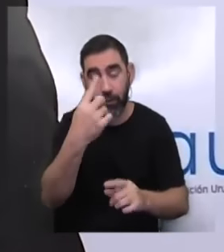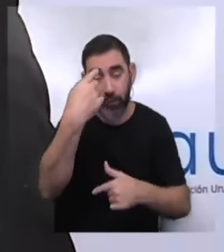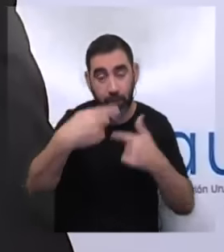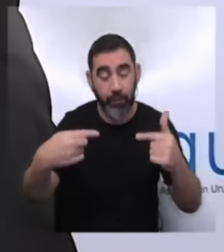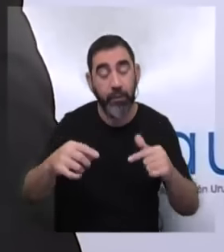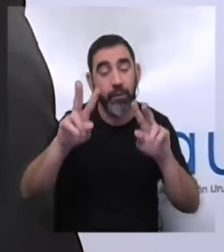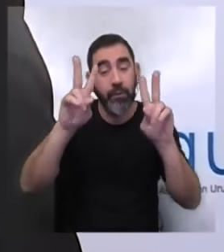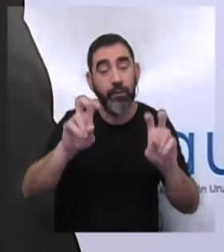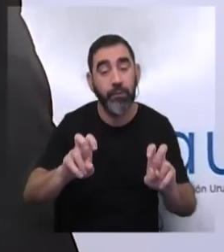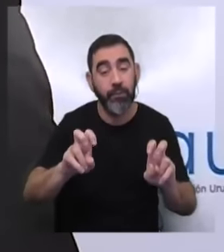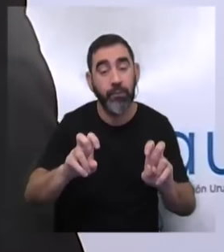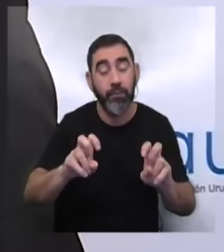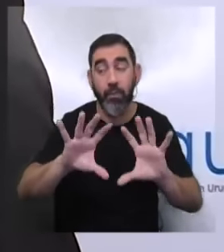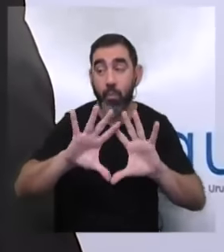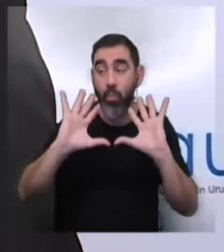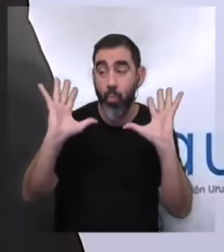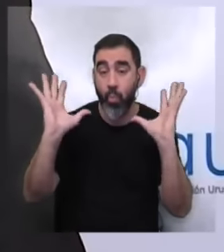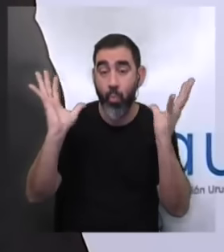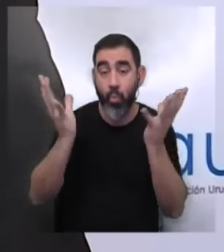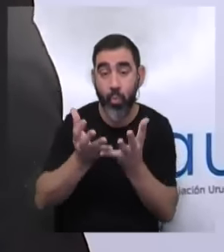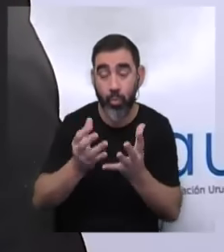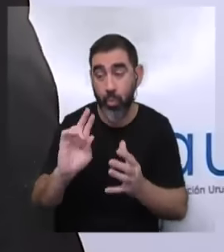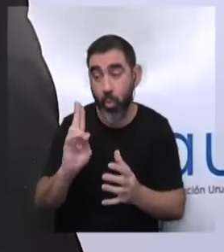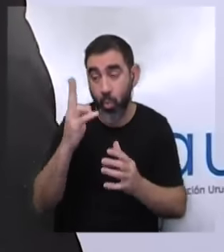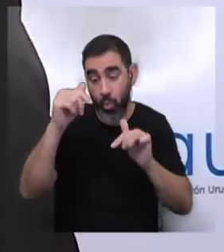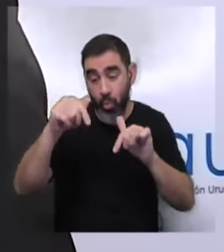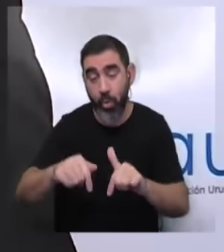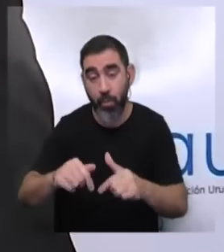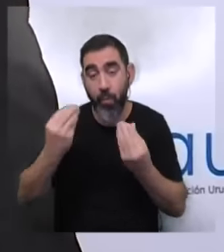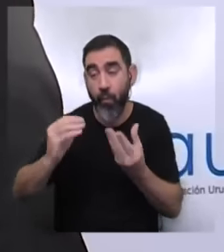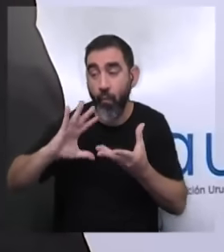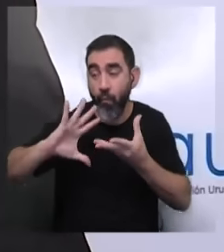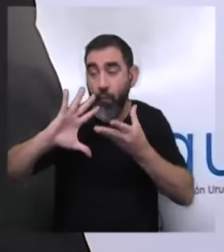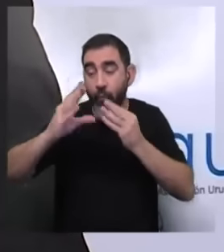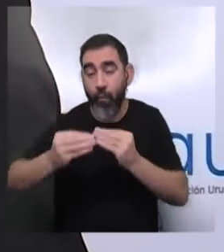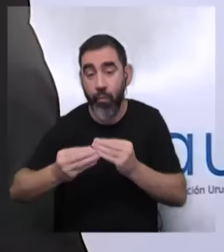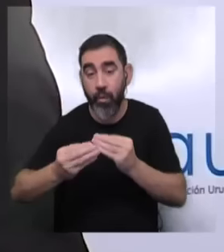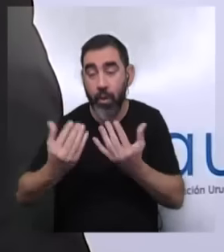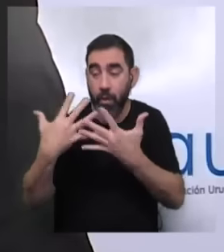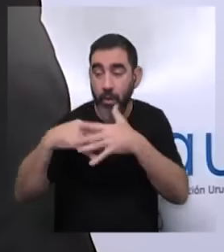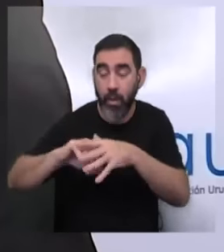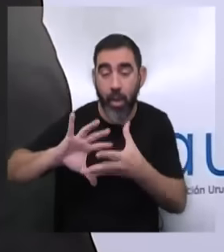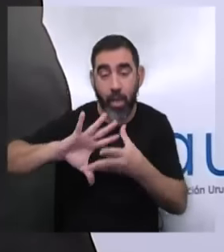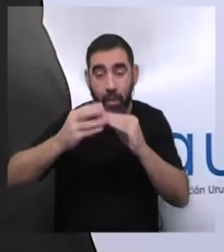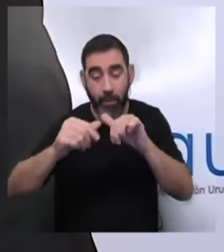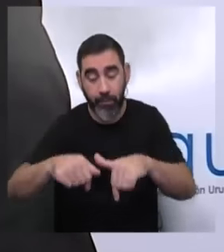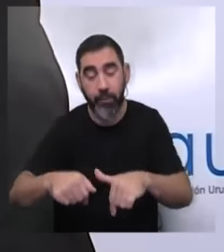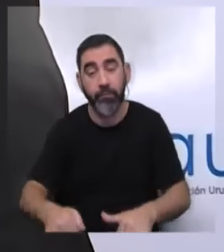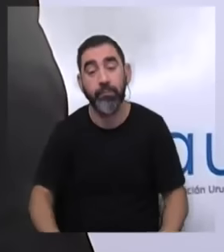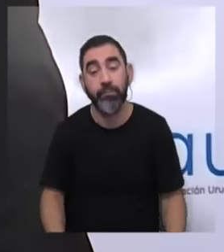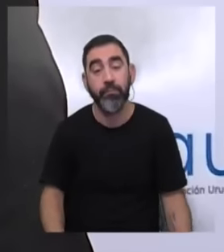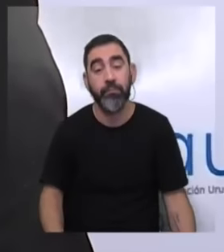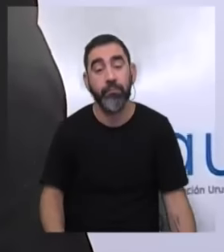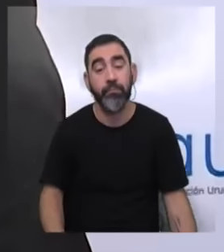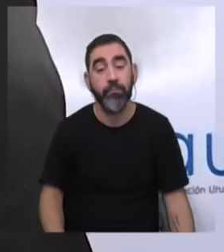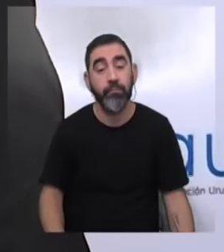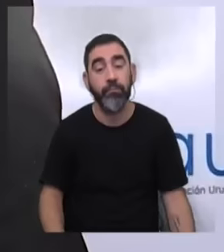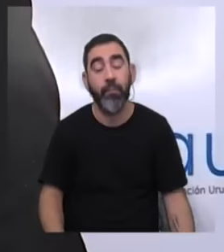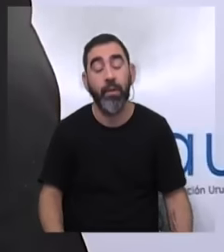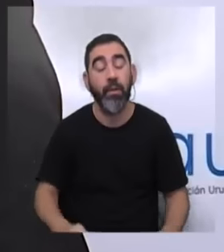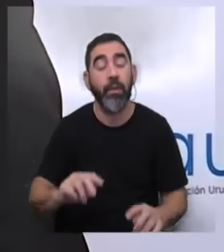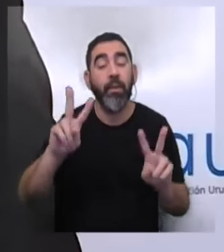temas que están en el mundo a Uruguay para ver la forma de la que lo podemos este adaptar con respecto a los temas de